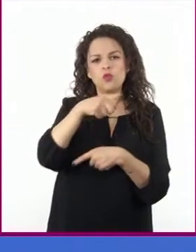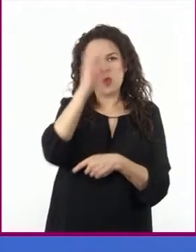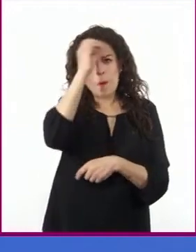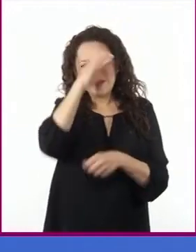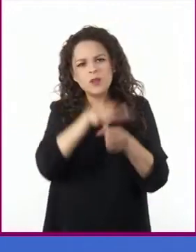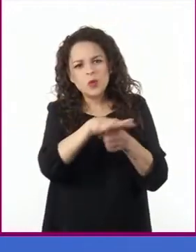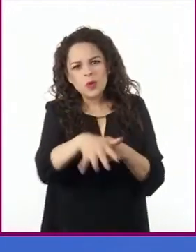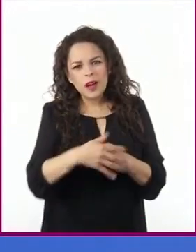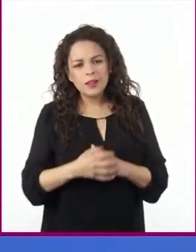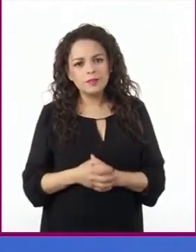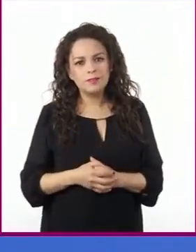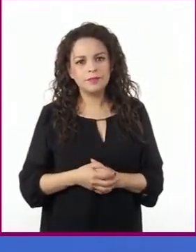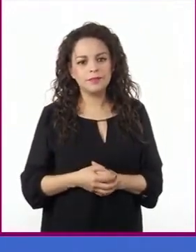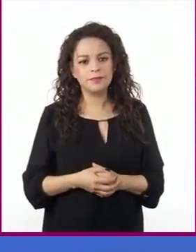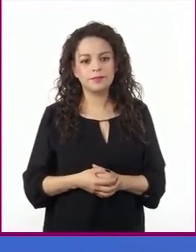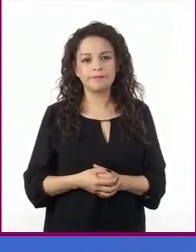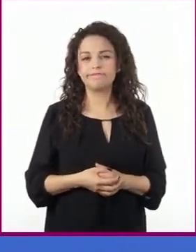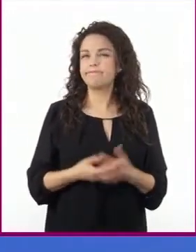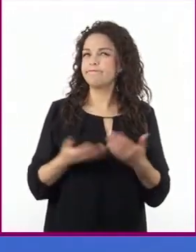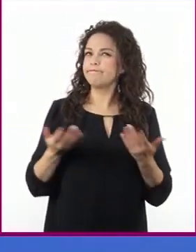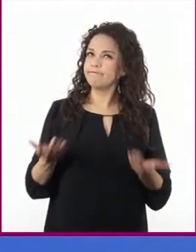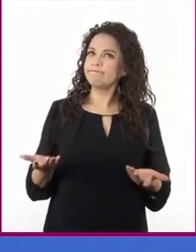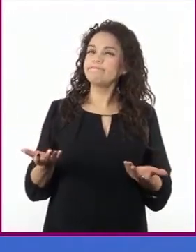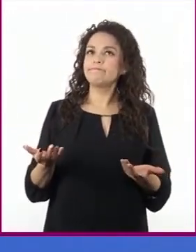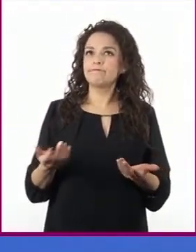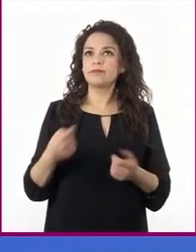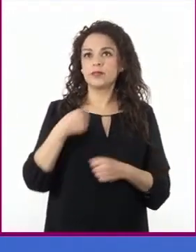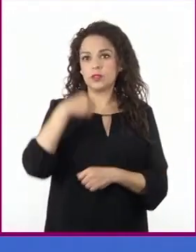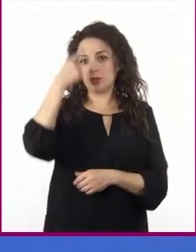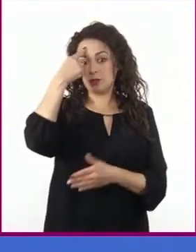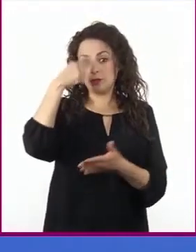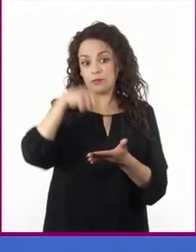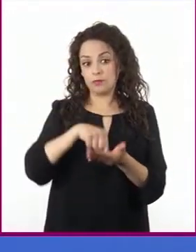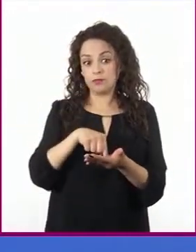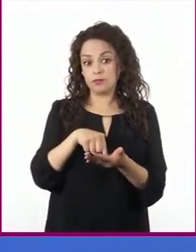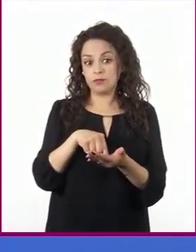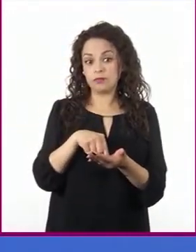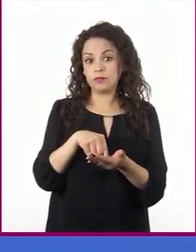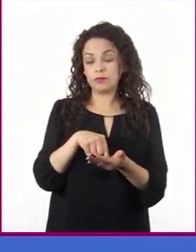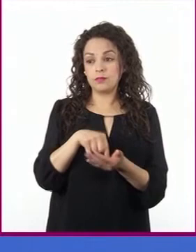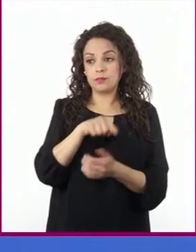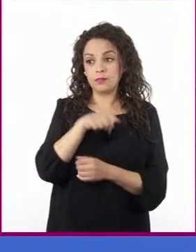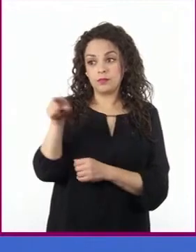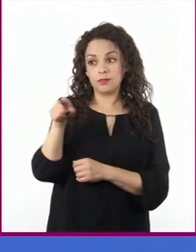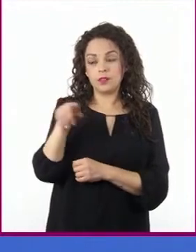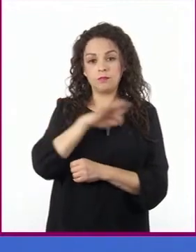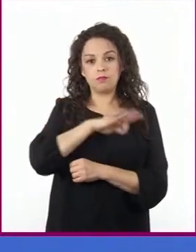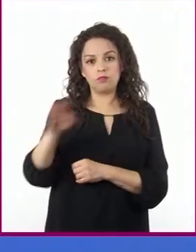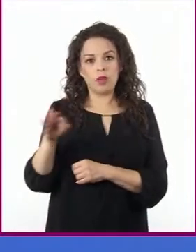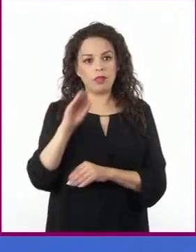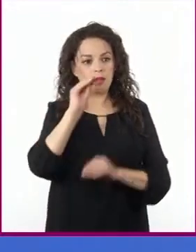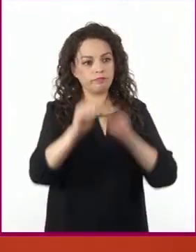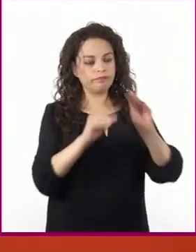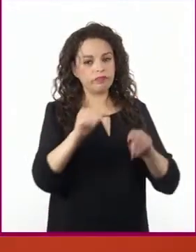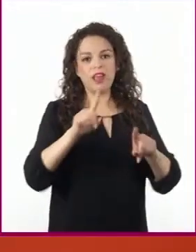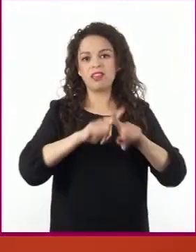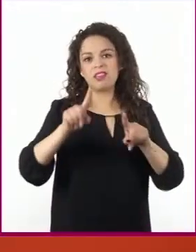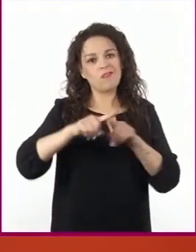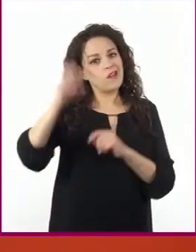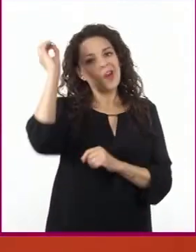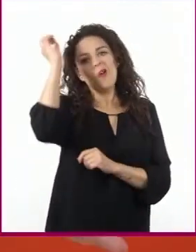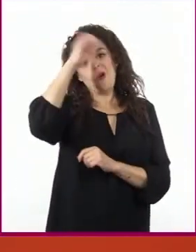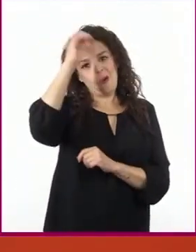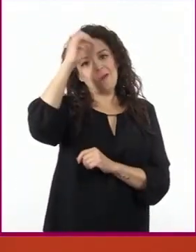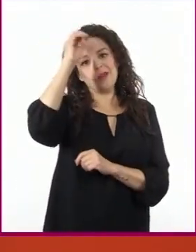Bueno, yo creo que una figura muy polarizante, es decir, se pueden aplicar varios puntos de vista.